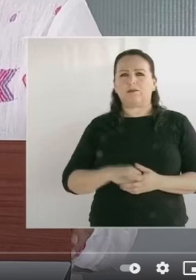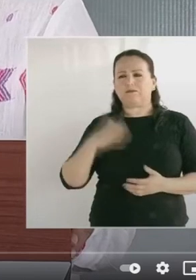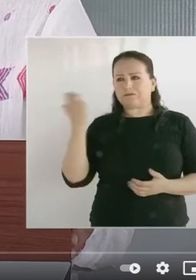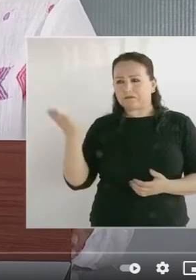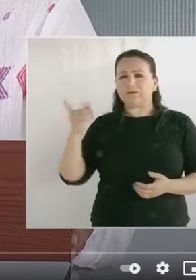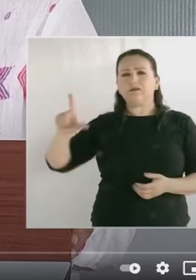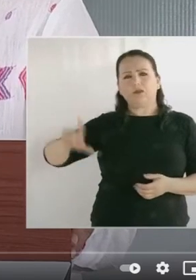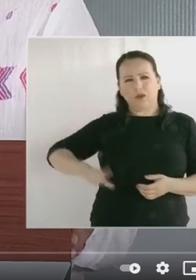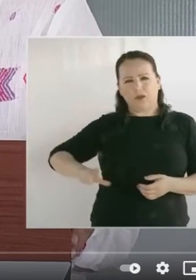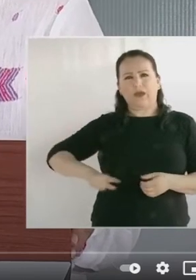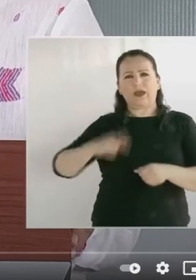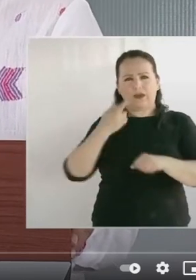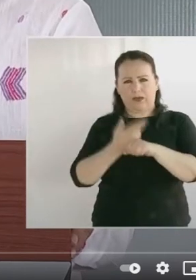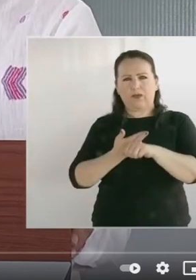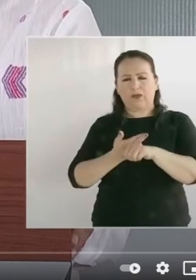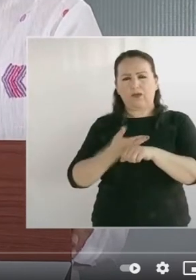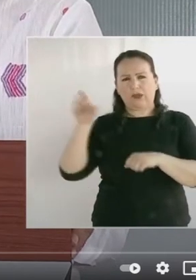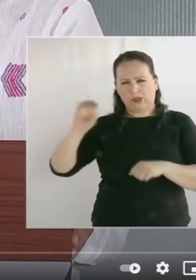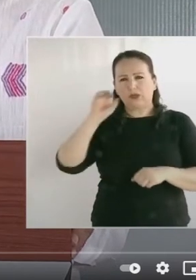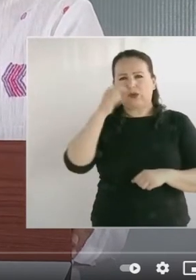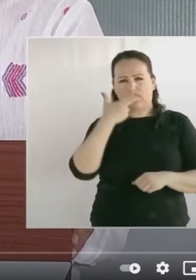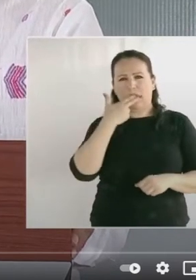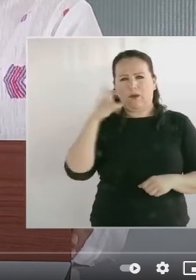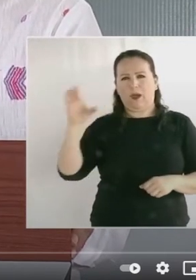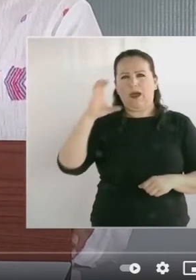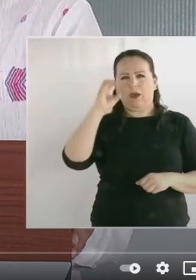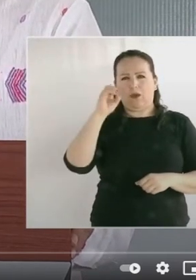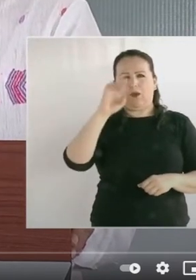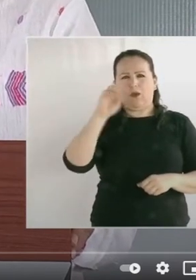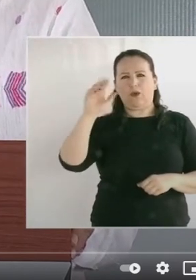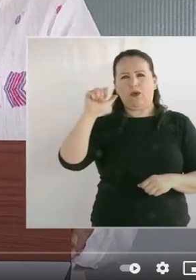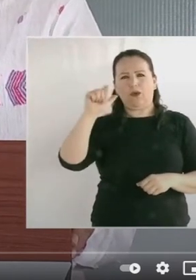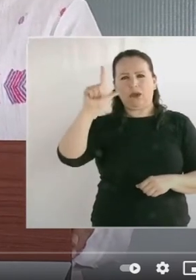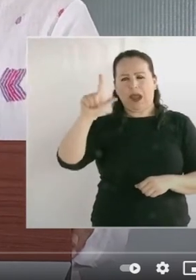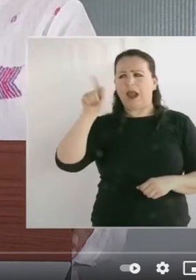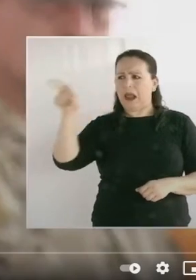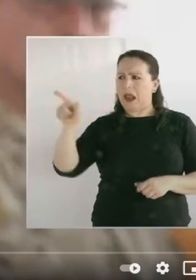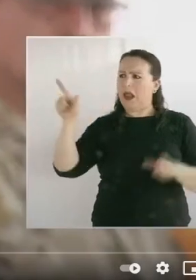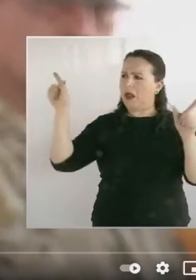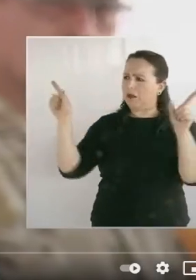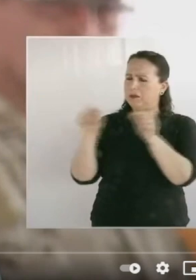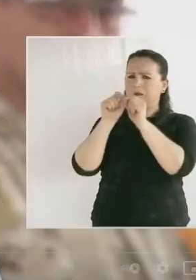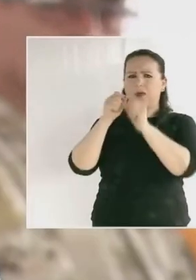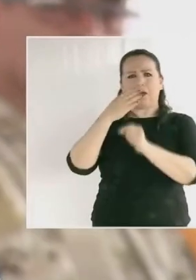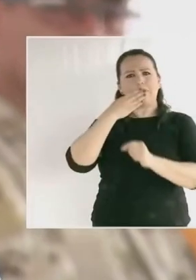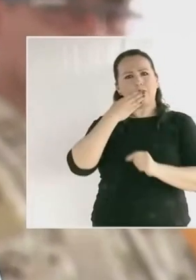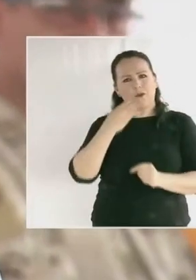Chihuahua, Javier Corral, lo resumió muy bien.